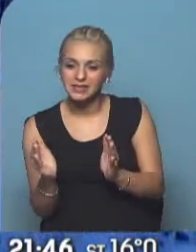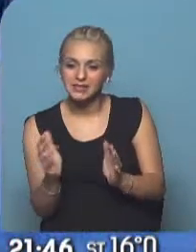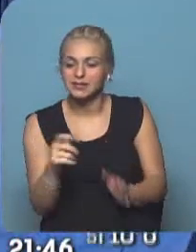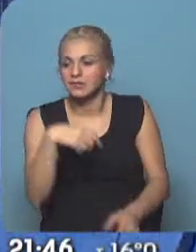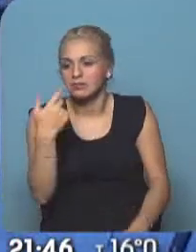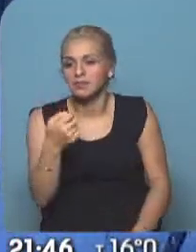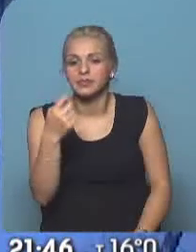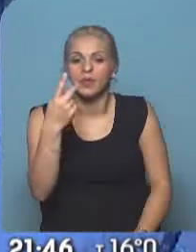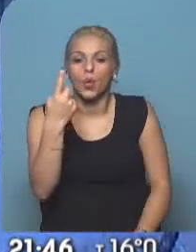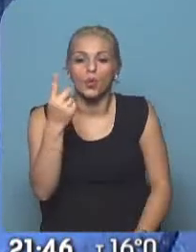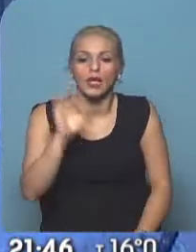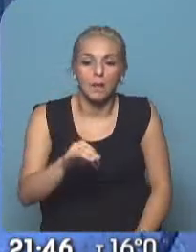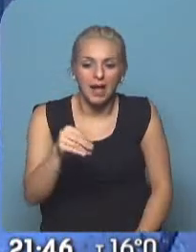pero se va pasando al final